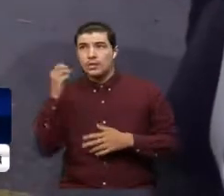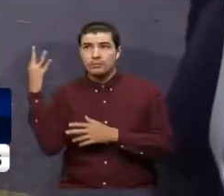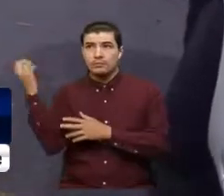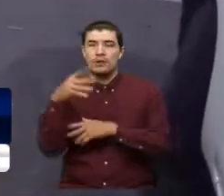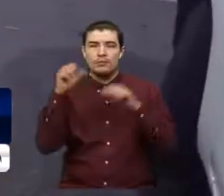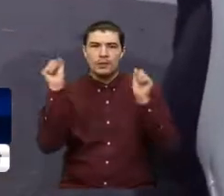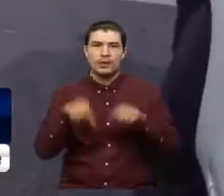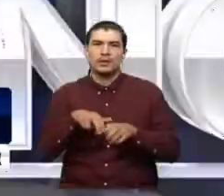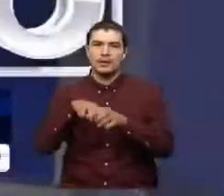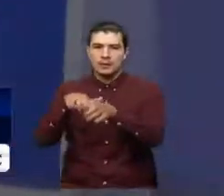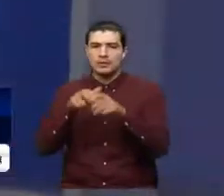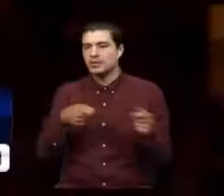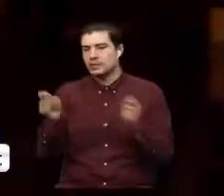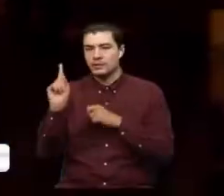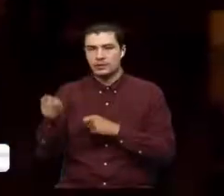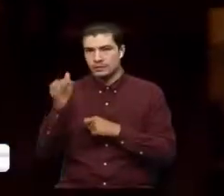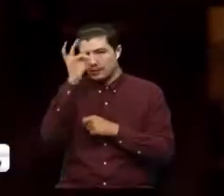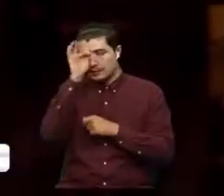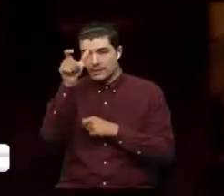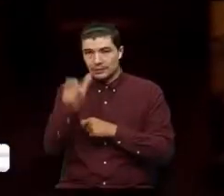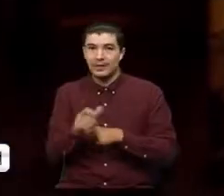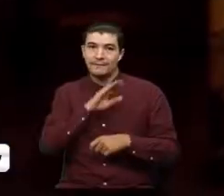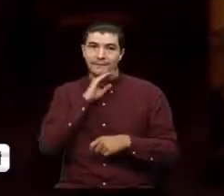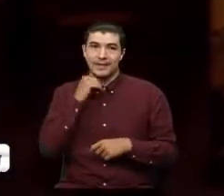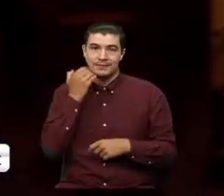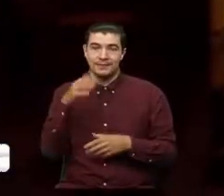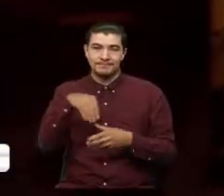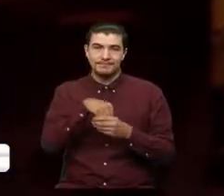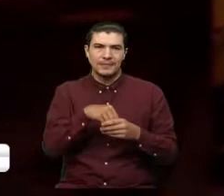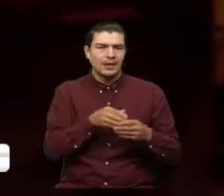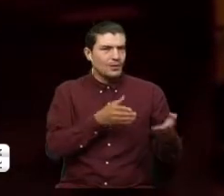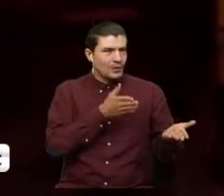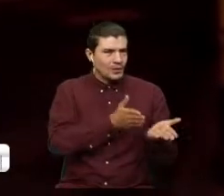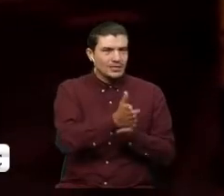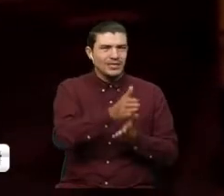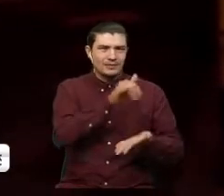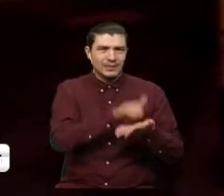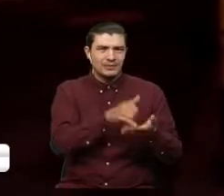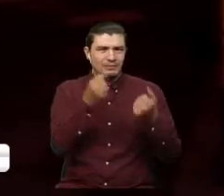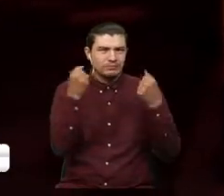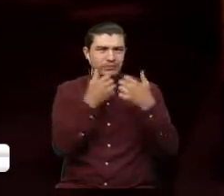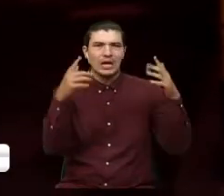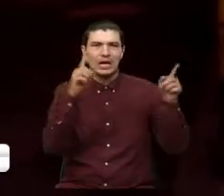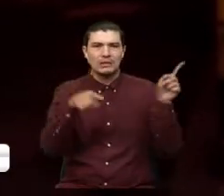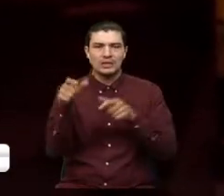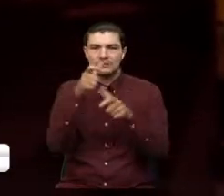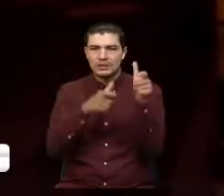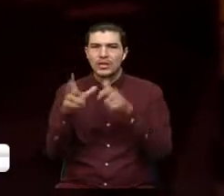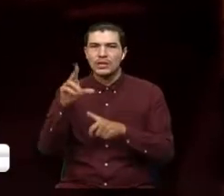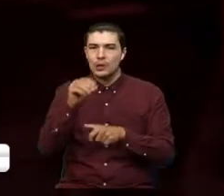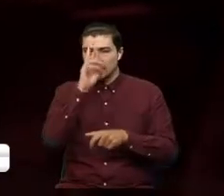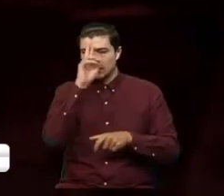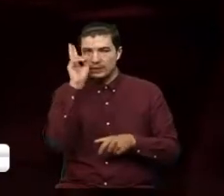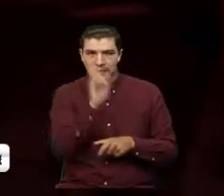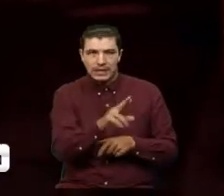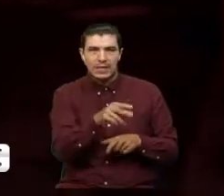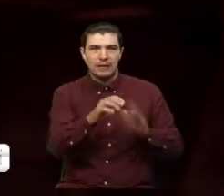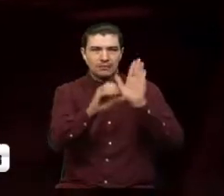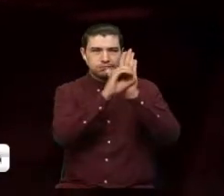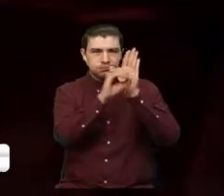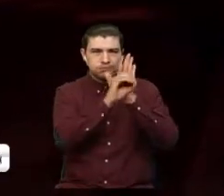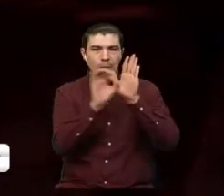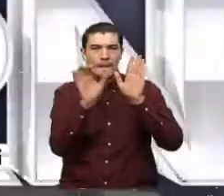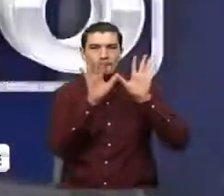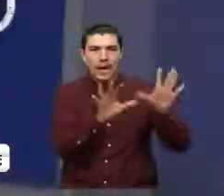traslado del paciente continuamos con los accidentes de tránsito y con la imprudencia de algunos conductores al omitir padre o conducir en exceso